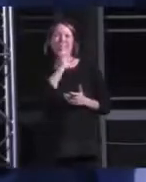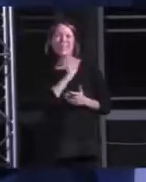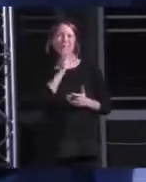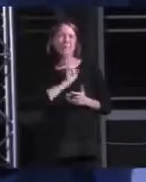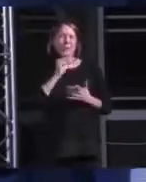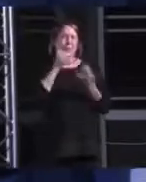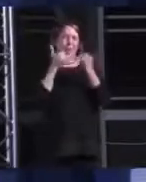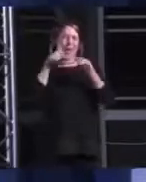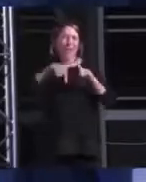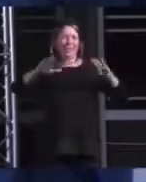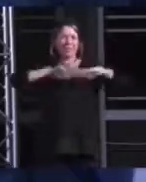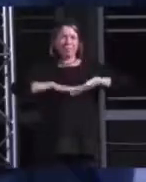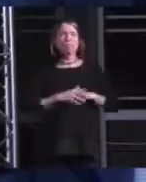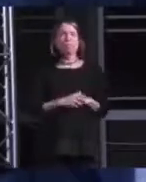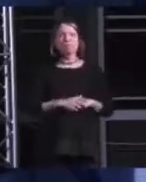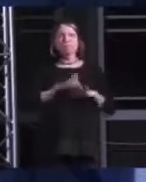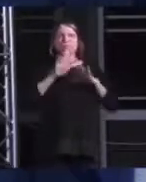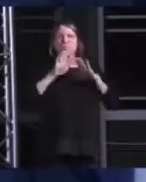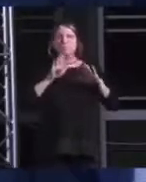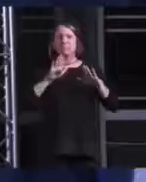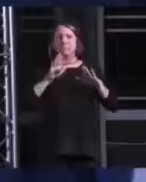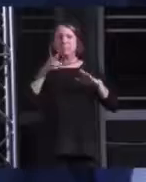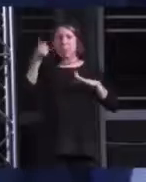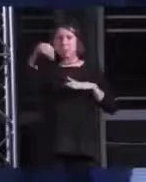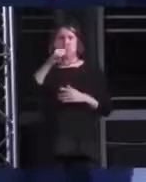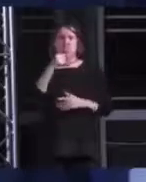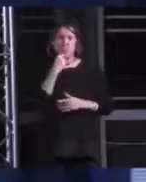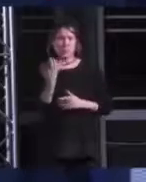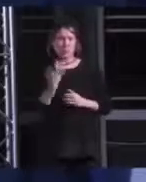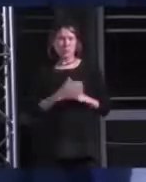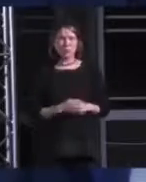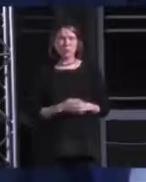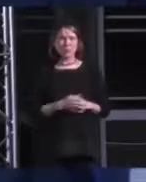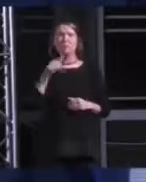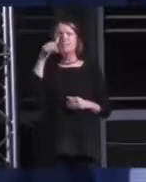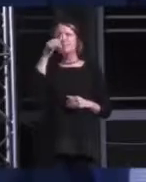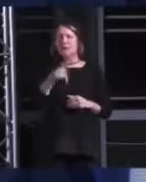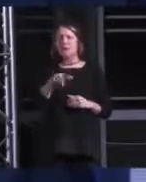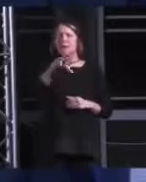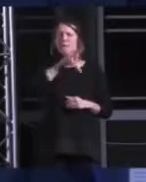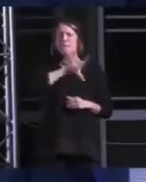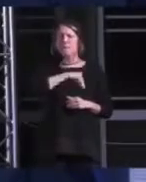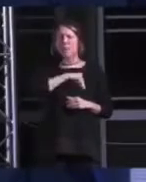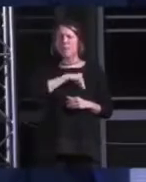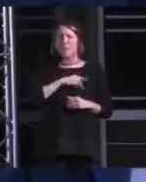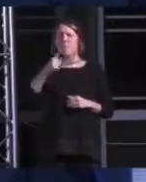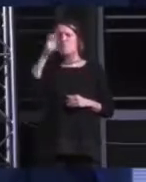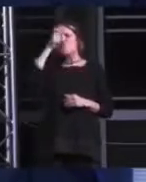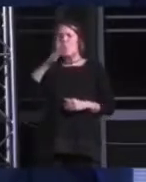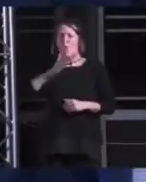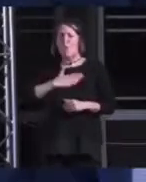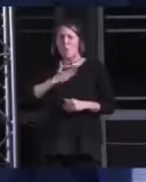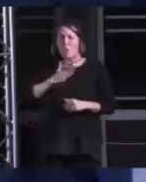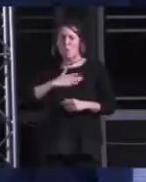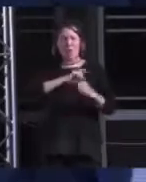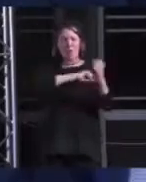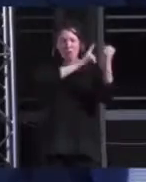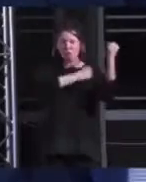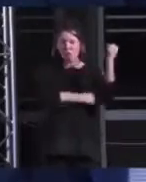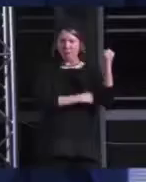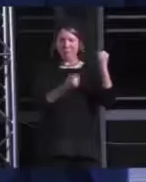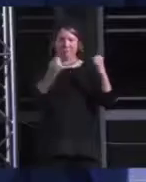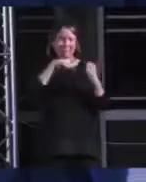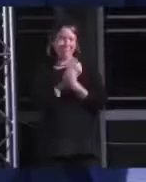por la maravillosa gala que se están haciendo. Pero como bien le he dicho a ustedes, este siguiente premiado, este mi pueblo, es un deportista al que